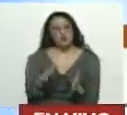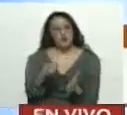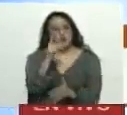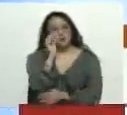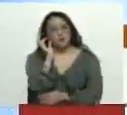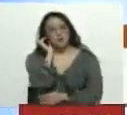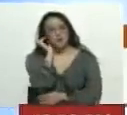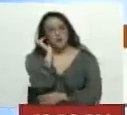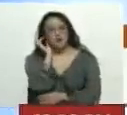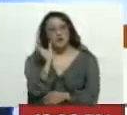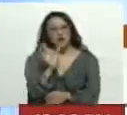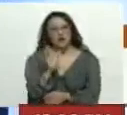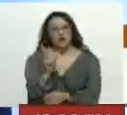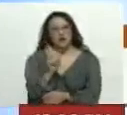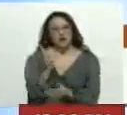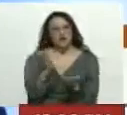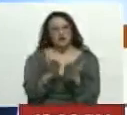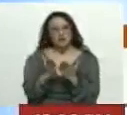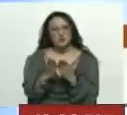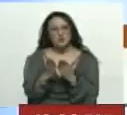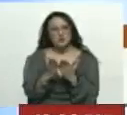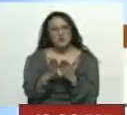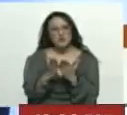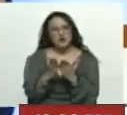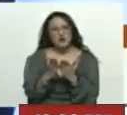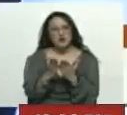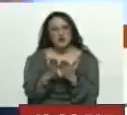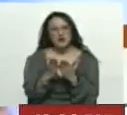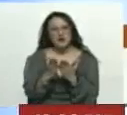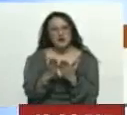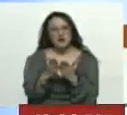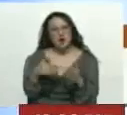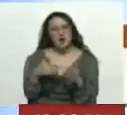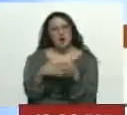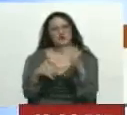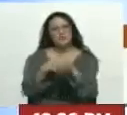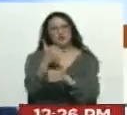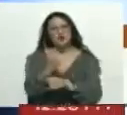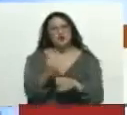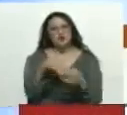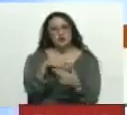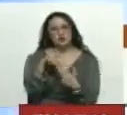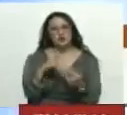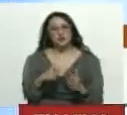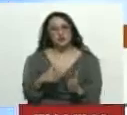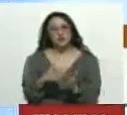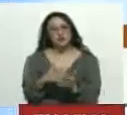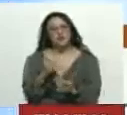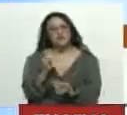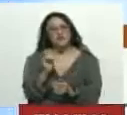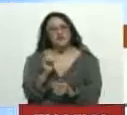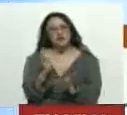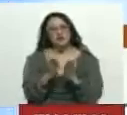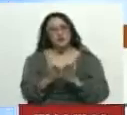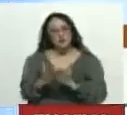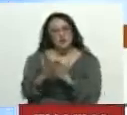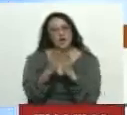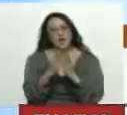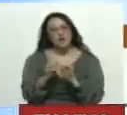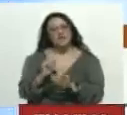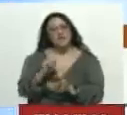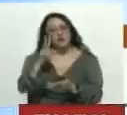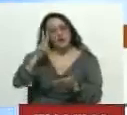la Revolucionaria que no estudia está tentando inclusive contra el proyecto de la Revolución porque hay que estudiar hay que leer